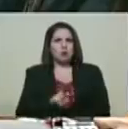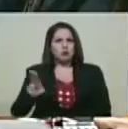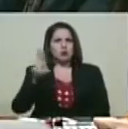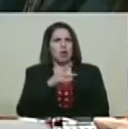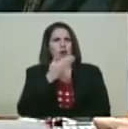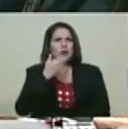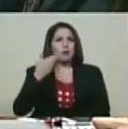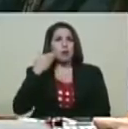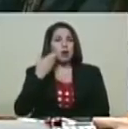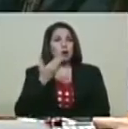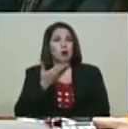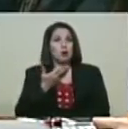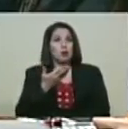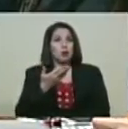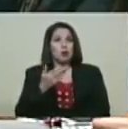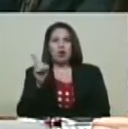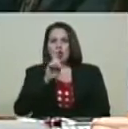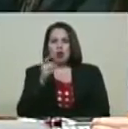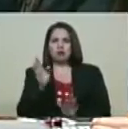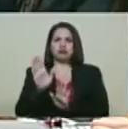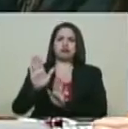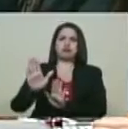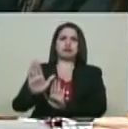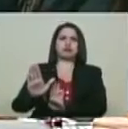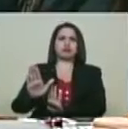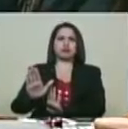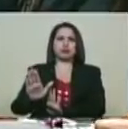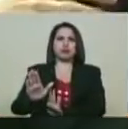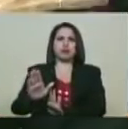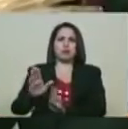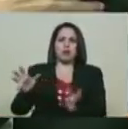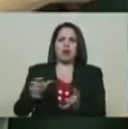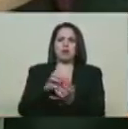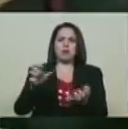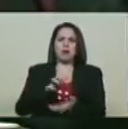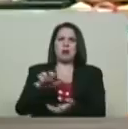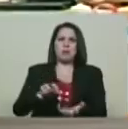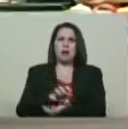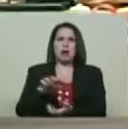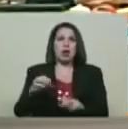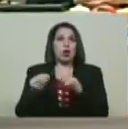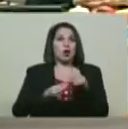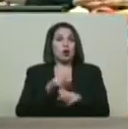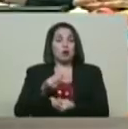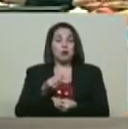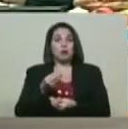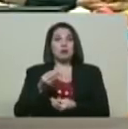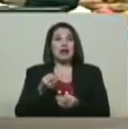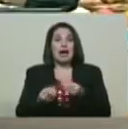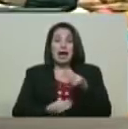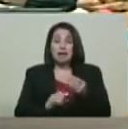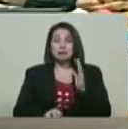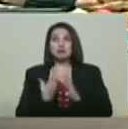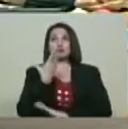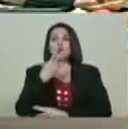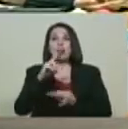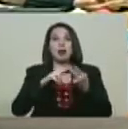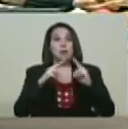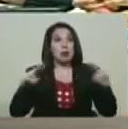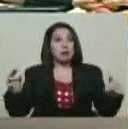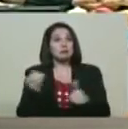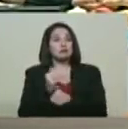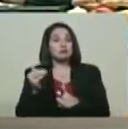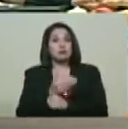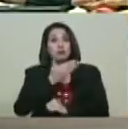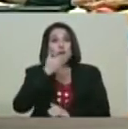no para frenar, no para sabotear, sino para lograr la paz, para trabajar en conjunto, para resolver